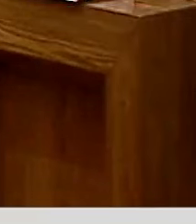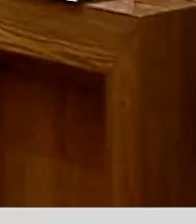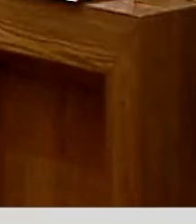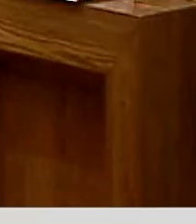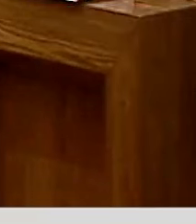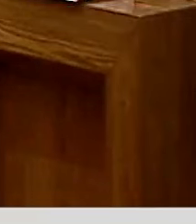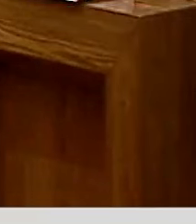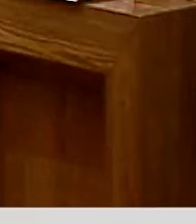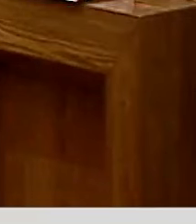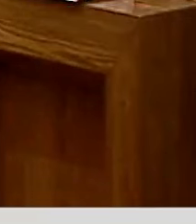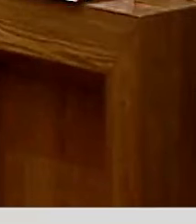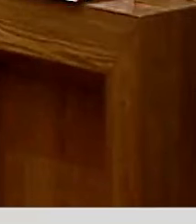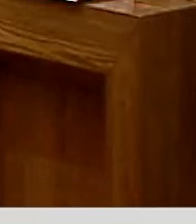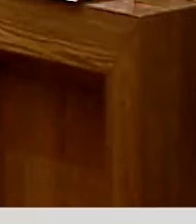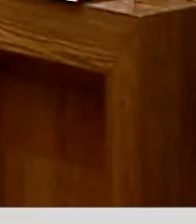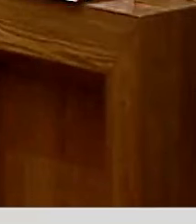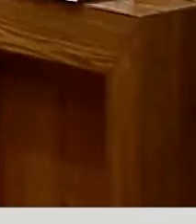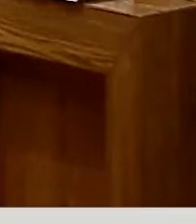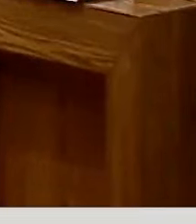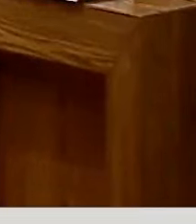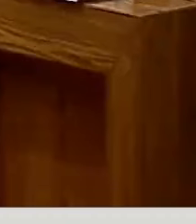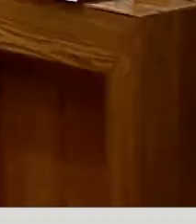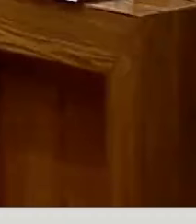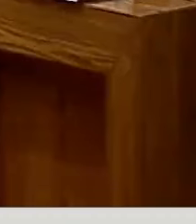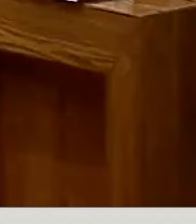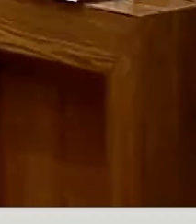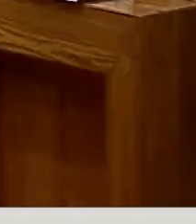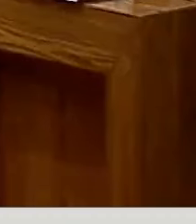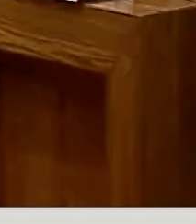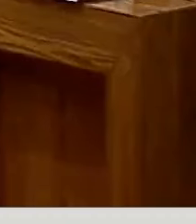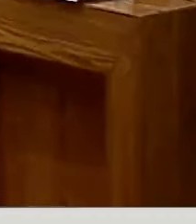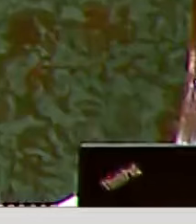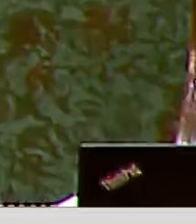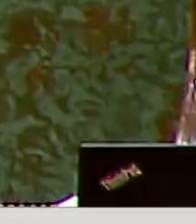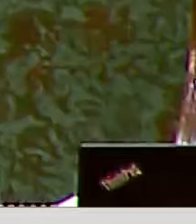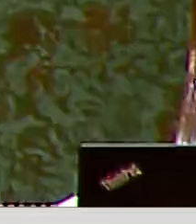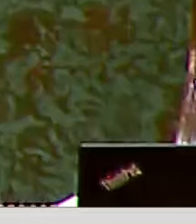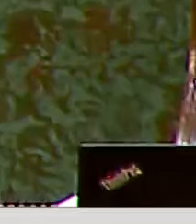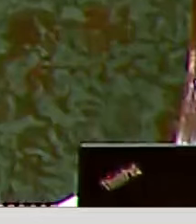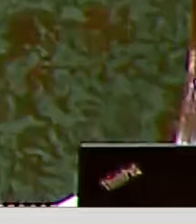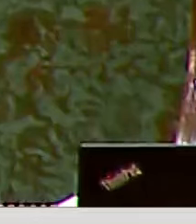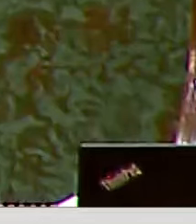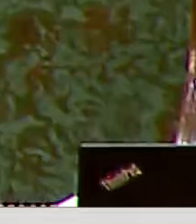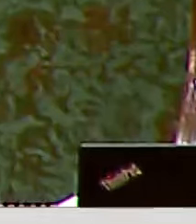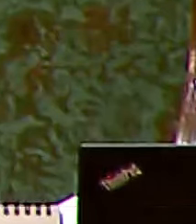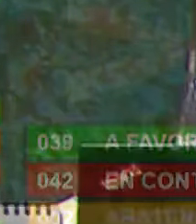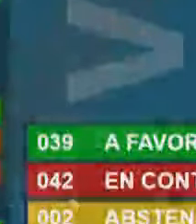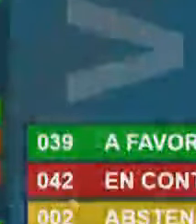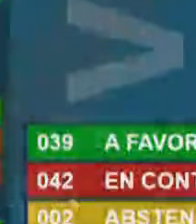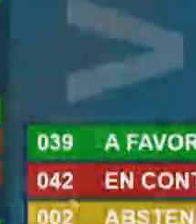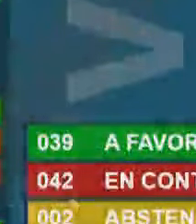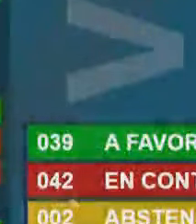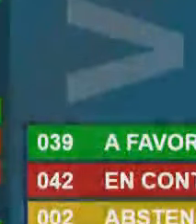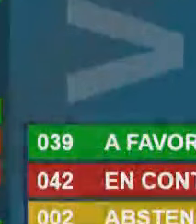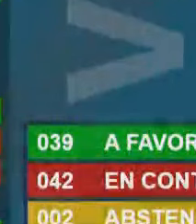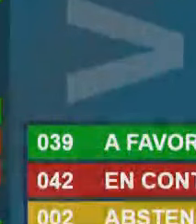han votado todas la señoras diputadas y los señores diputados resultado de la votación por la afirmativa